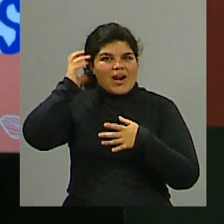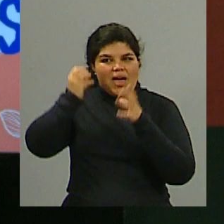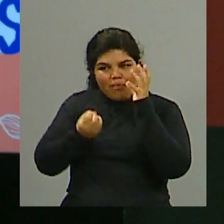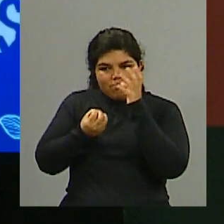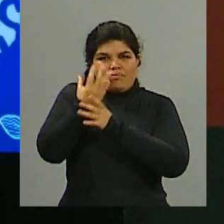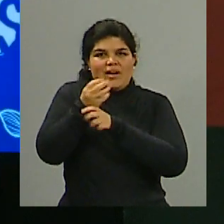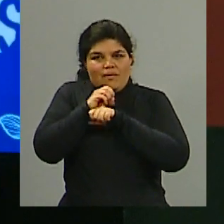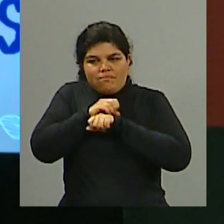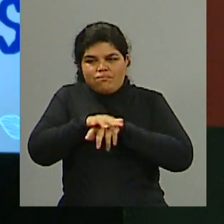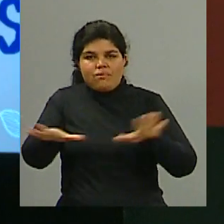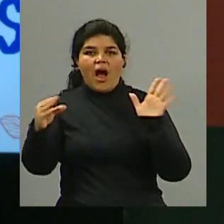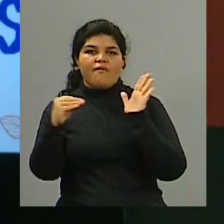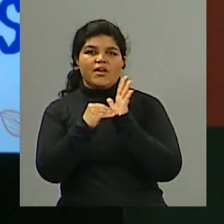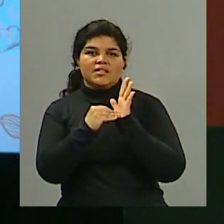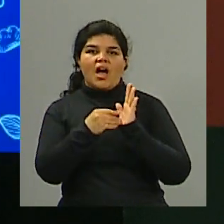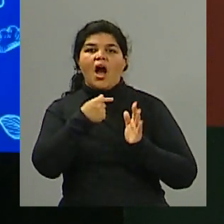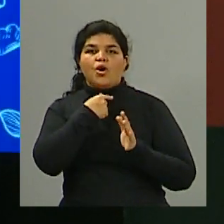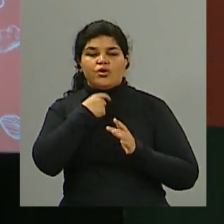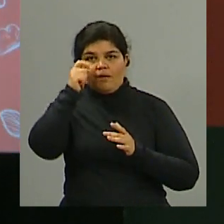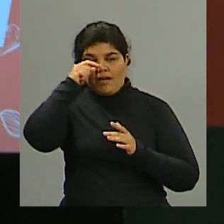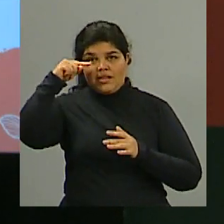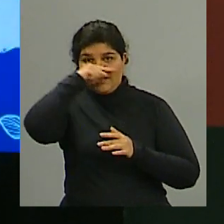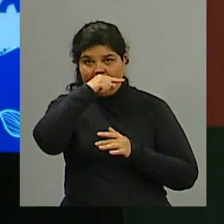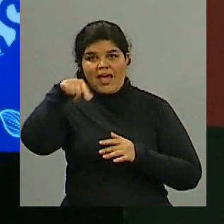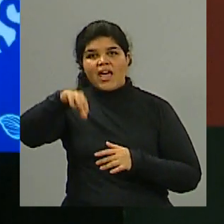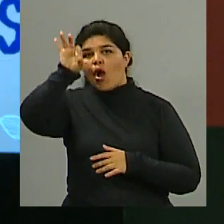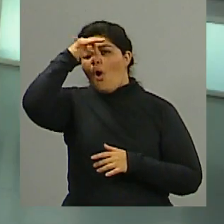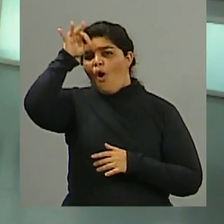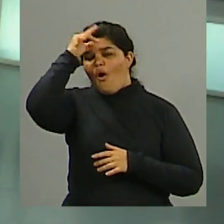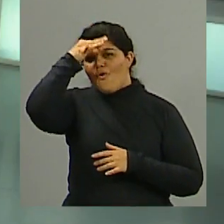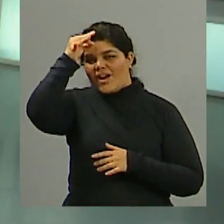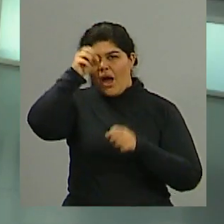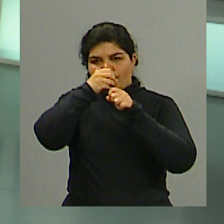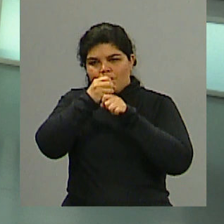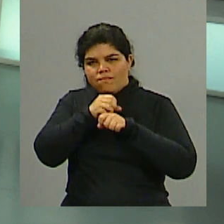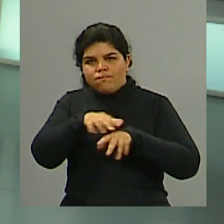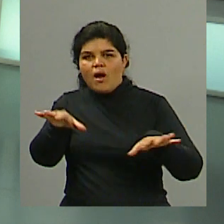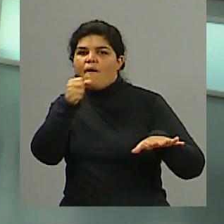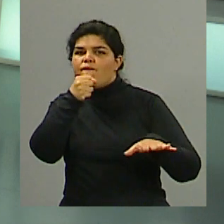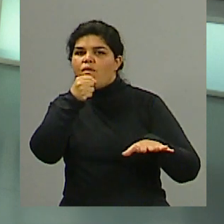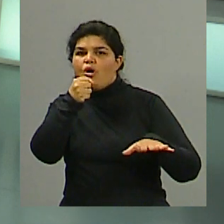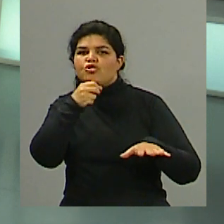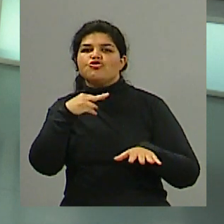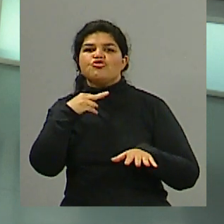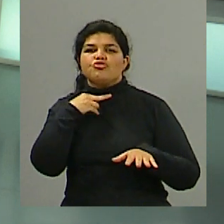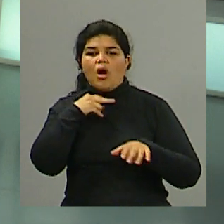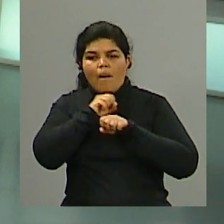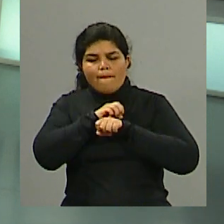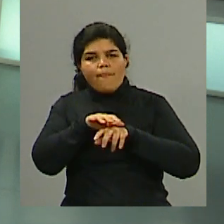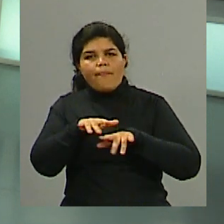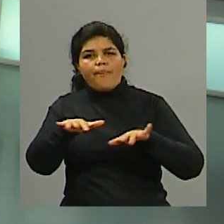agosto transmiten 4 horas y media la obra Parsifal, ¿sí? De Richard Wagner, y